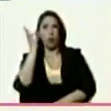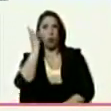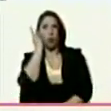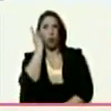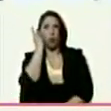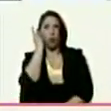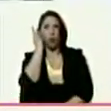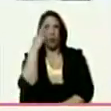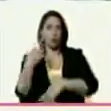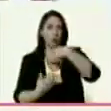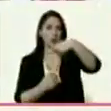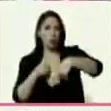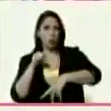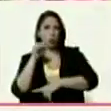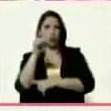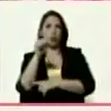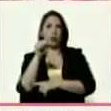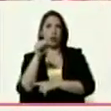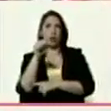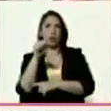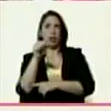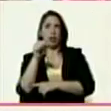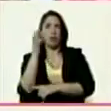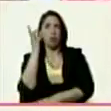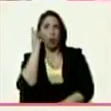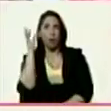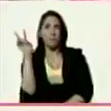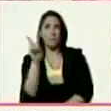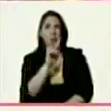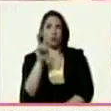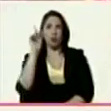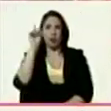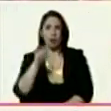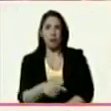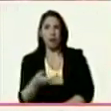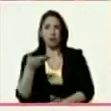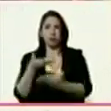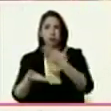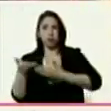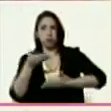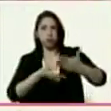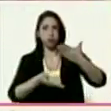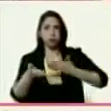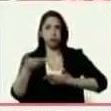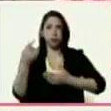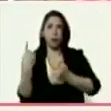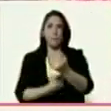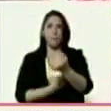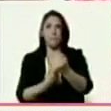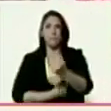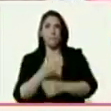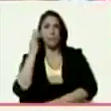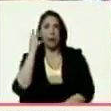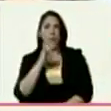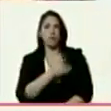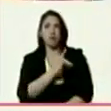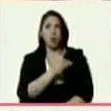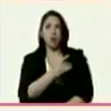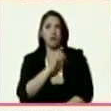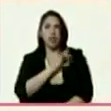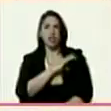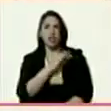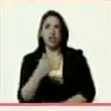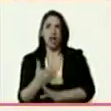mujeres revolucionarias, de las mujeres venezolanas. También se solidarizaba también con las hermanas de Bolivia, de Chile, ante